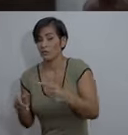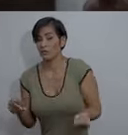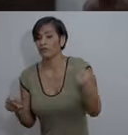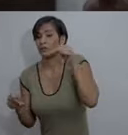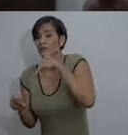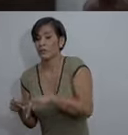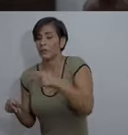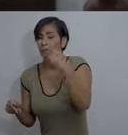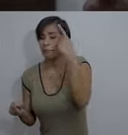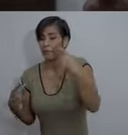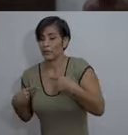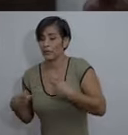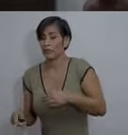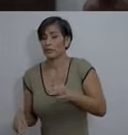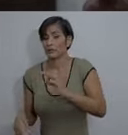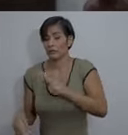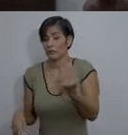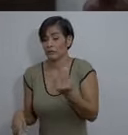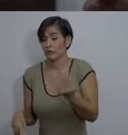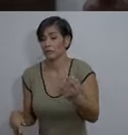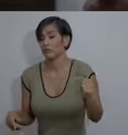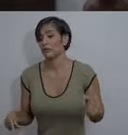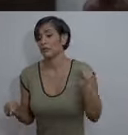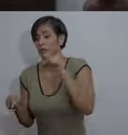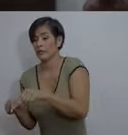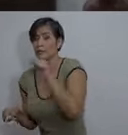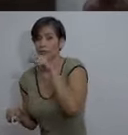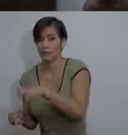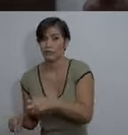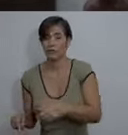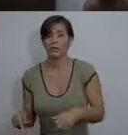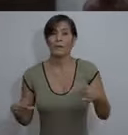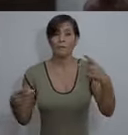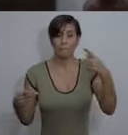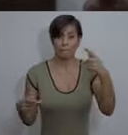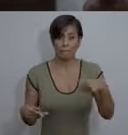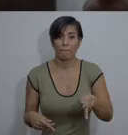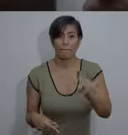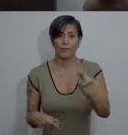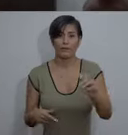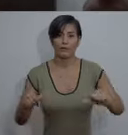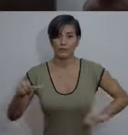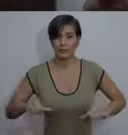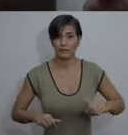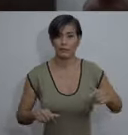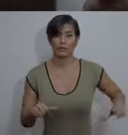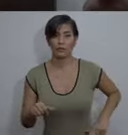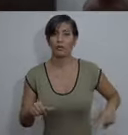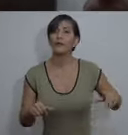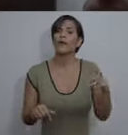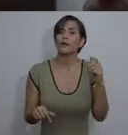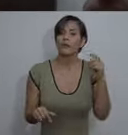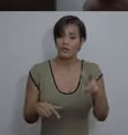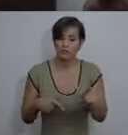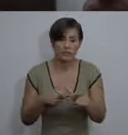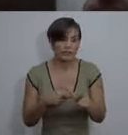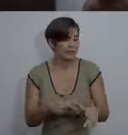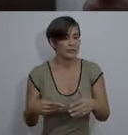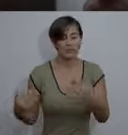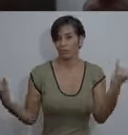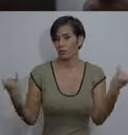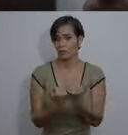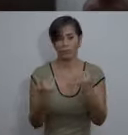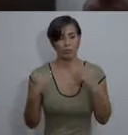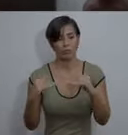actividades que requieran atención presencial hasta el momento las funciones esenciales del gobierno del estado se mantienen vigentes y